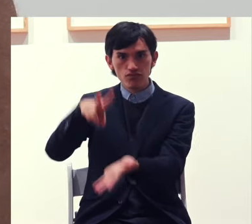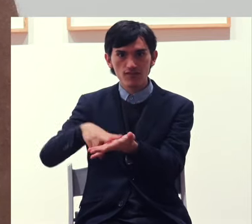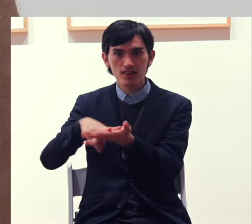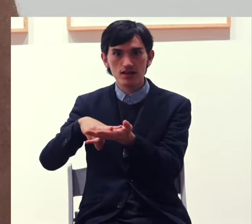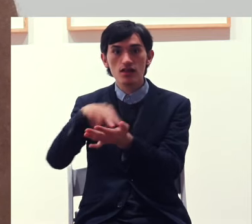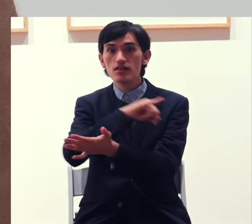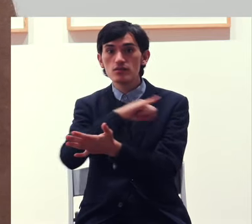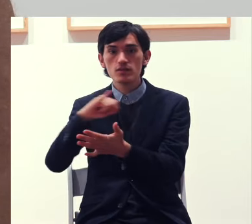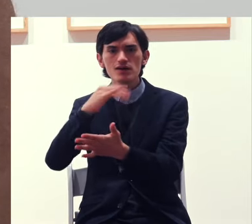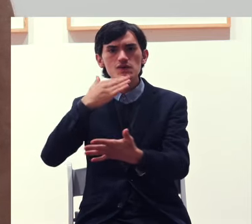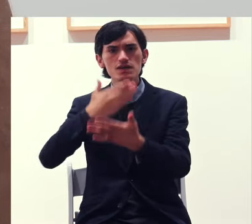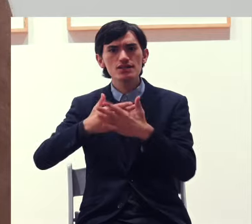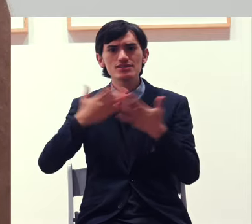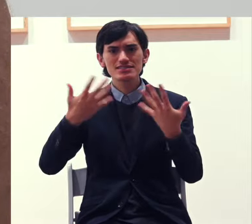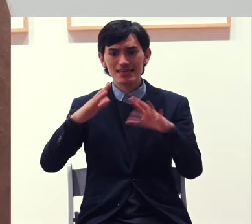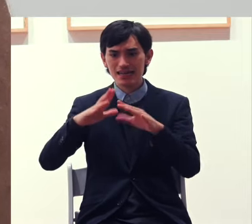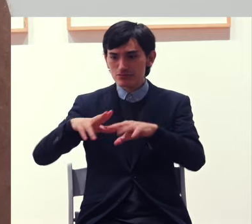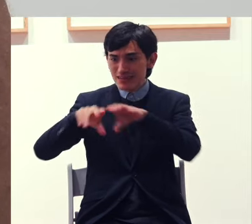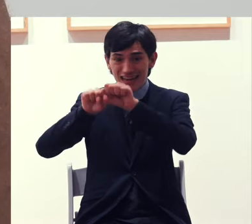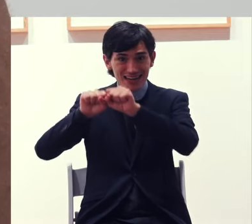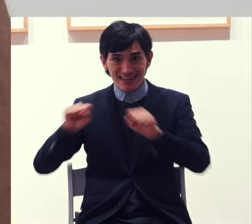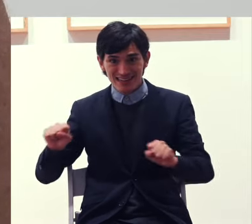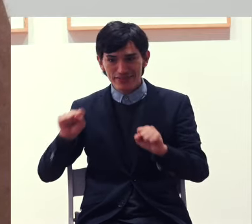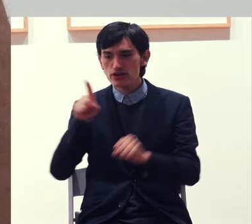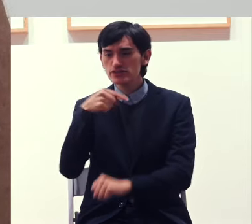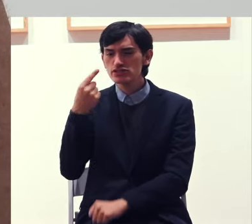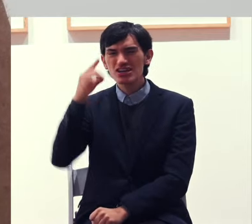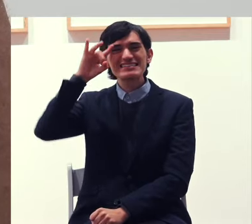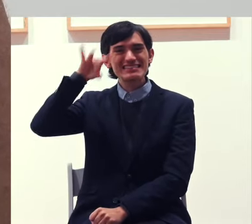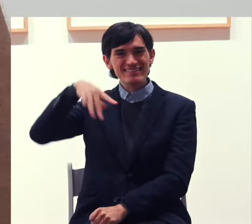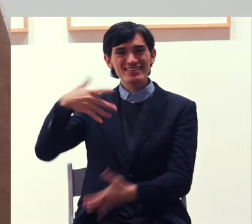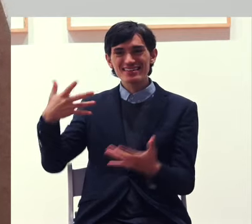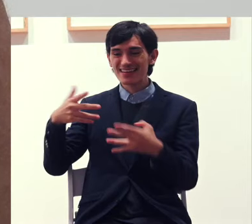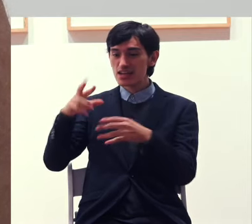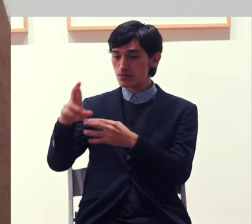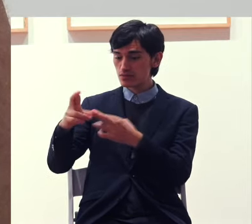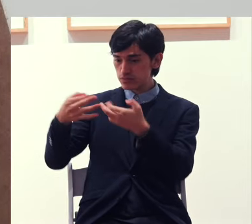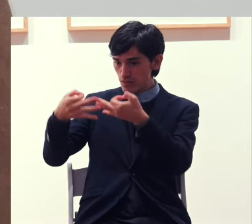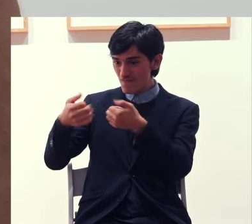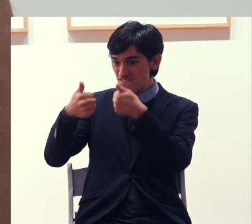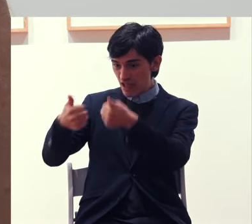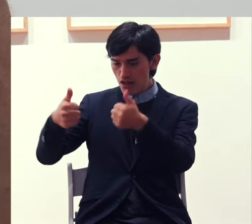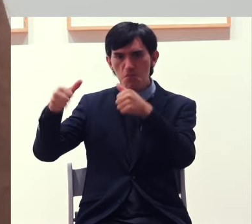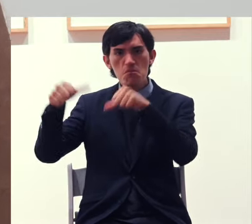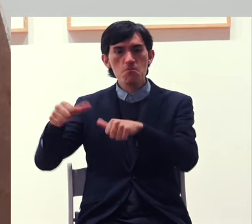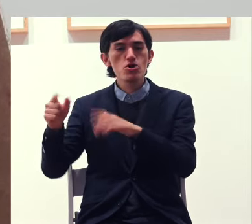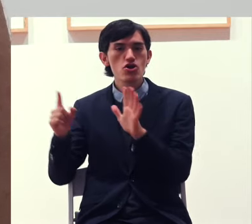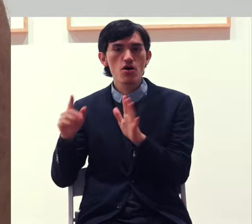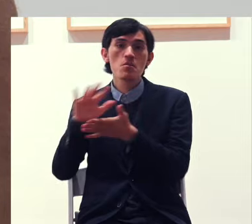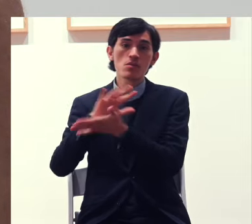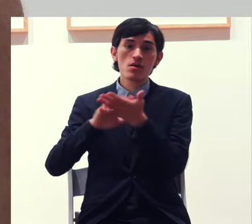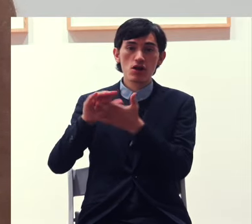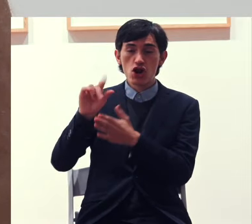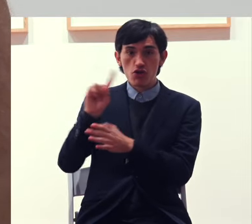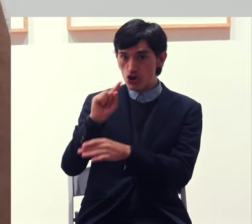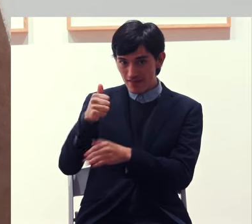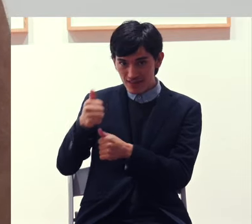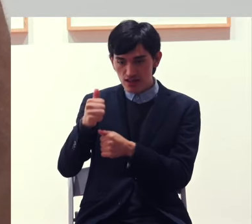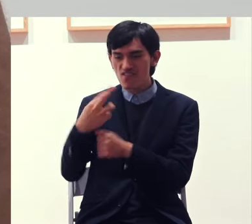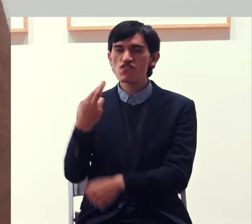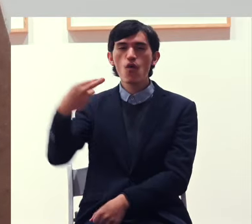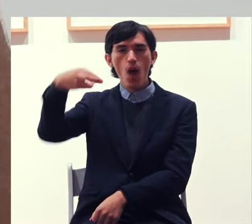final. Una vez impreso el último estrato de ella, sabremos recién si el resultado está bien o no.